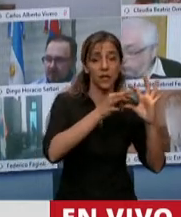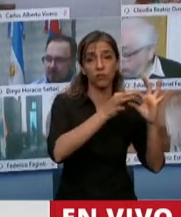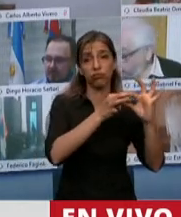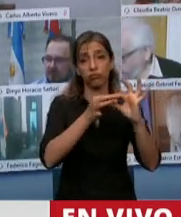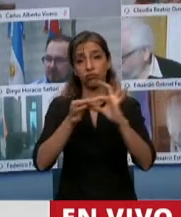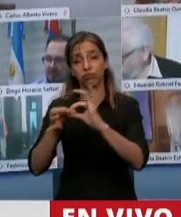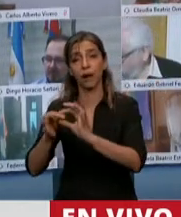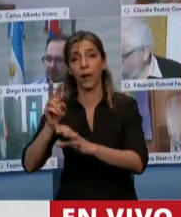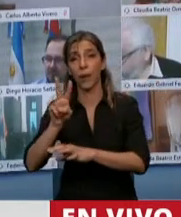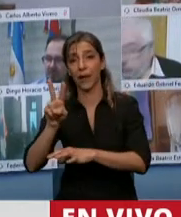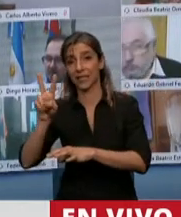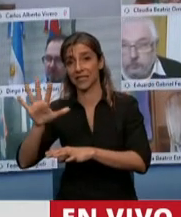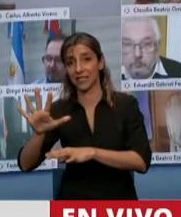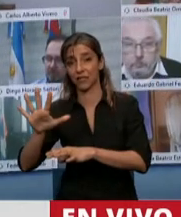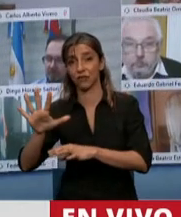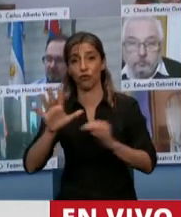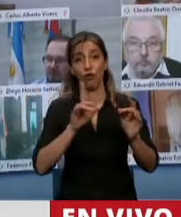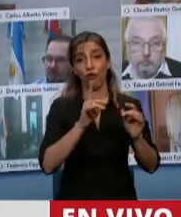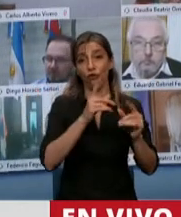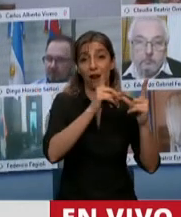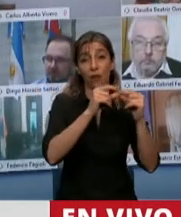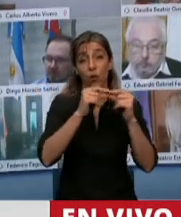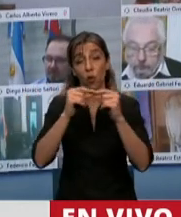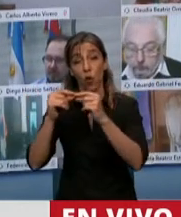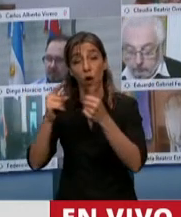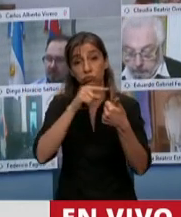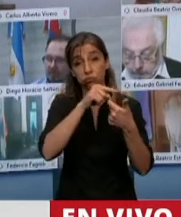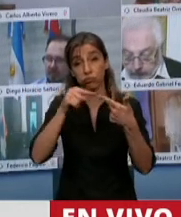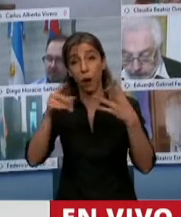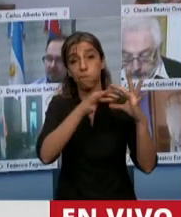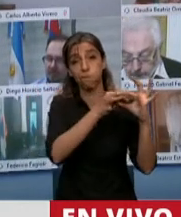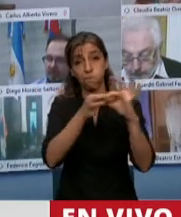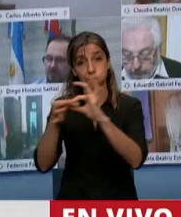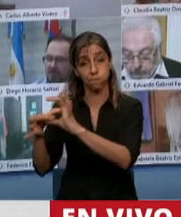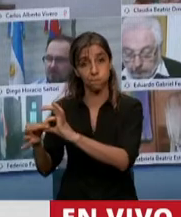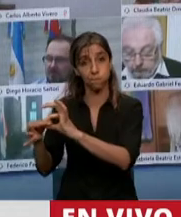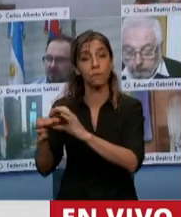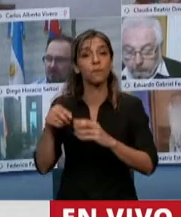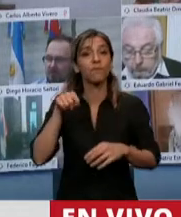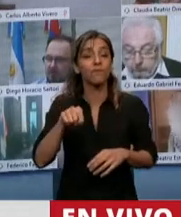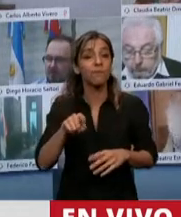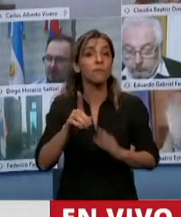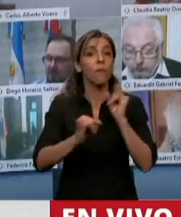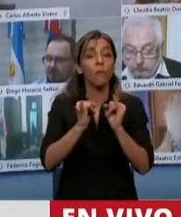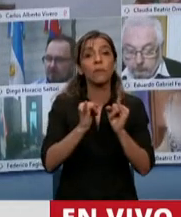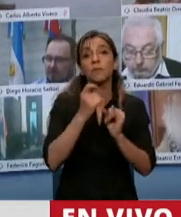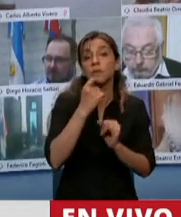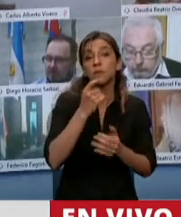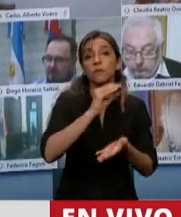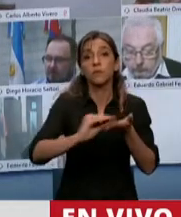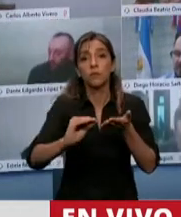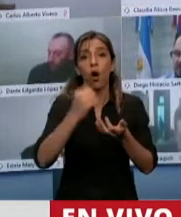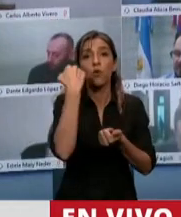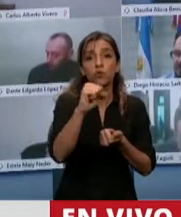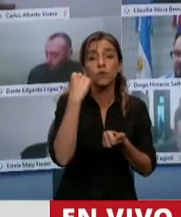25 y que tienen que ver con los comportamientos de los diputados en caso de ausencias reiteradas.